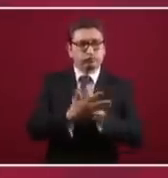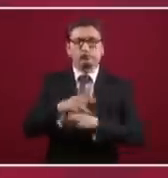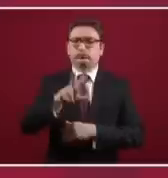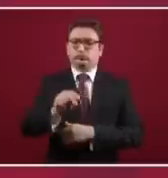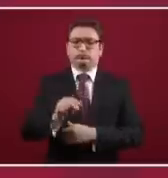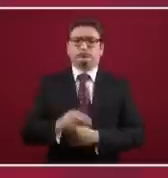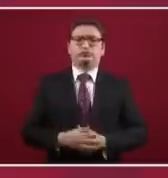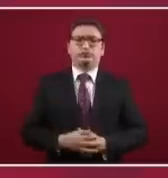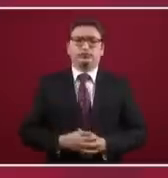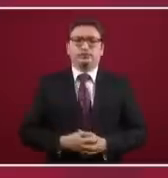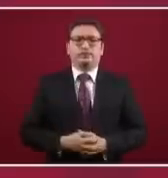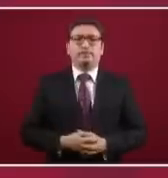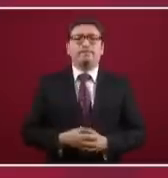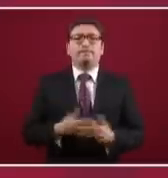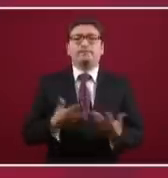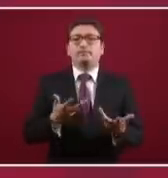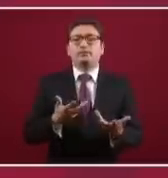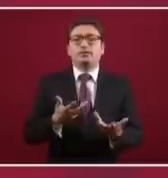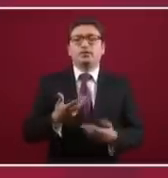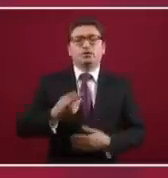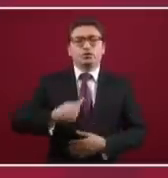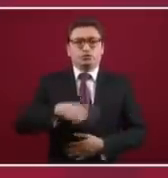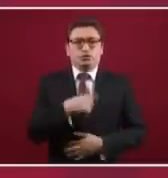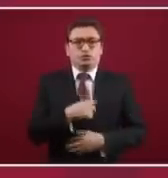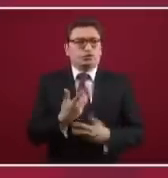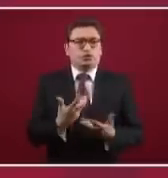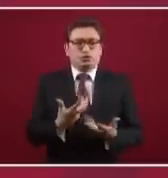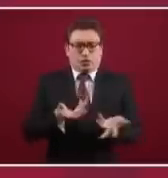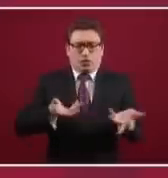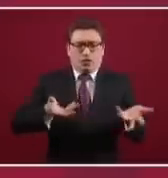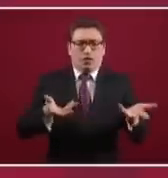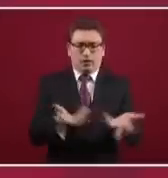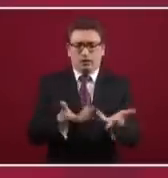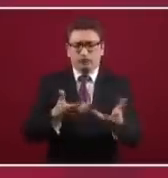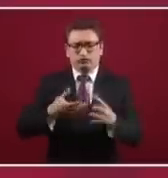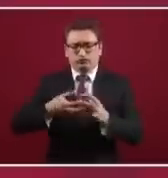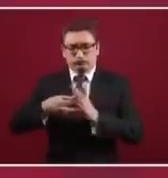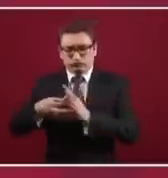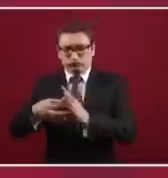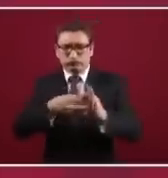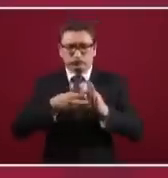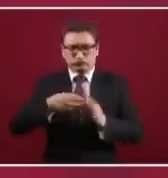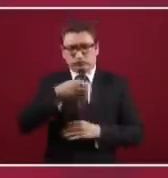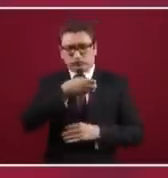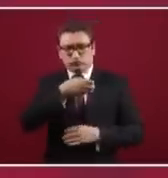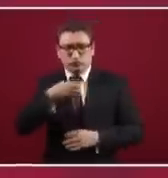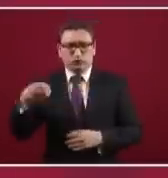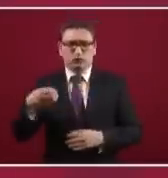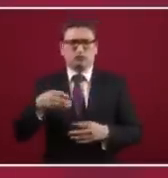que actuemos de manera coordinada